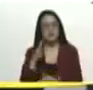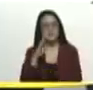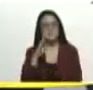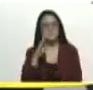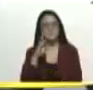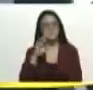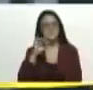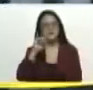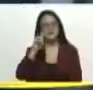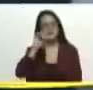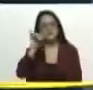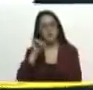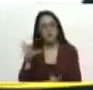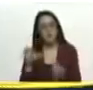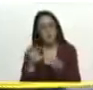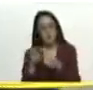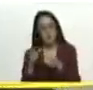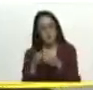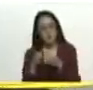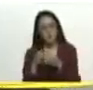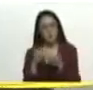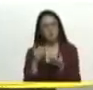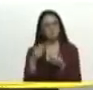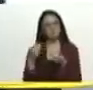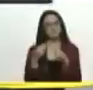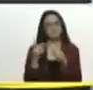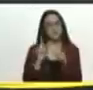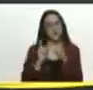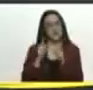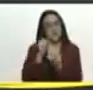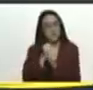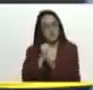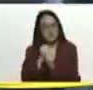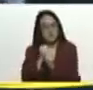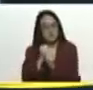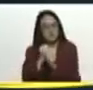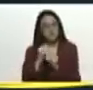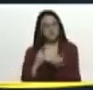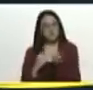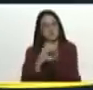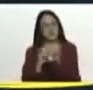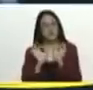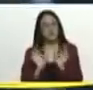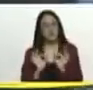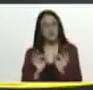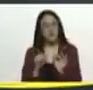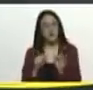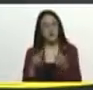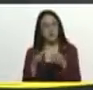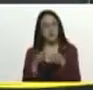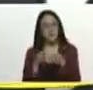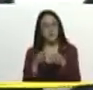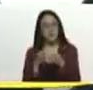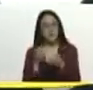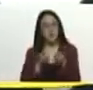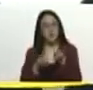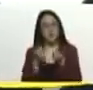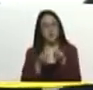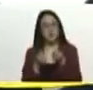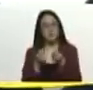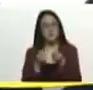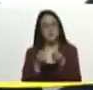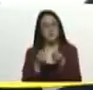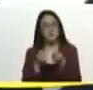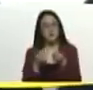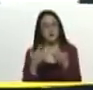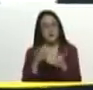¿Se han desarrollado algunas gestiones para que esta nación se sume formalmente a este bloque de economías